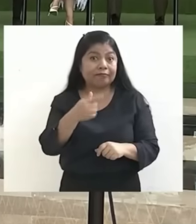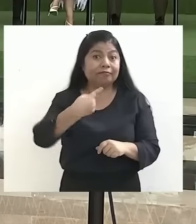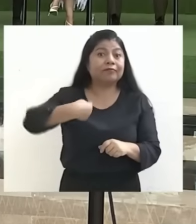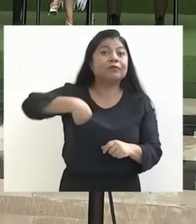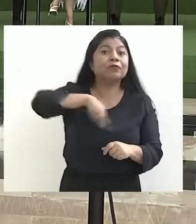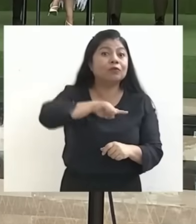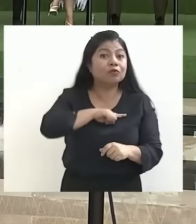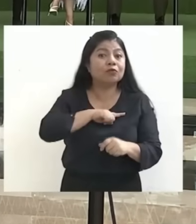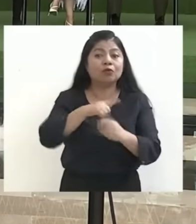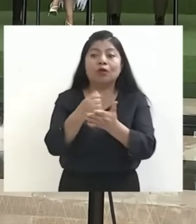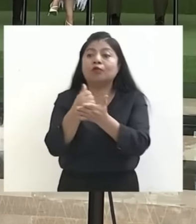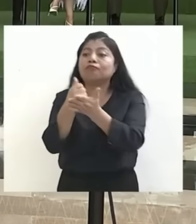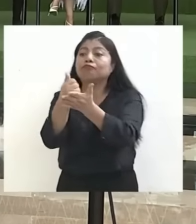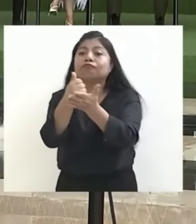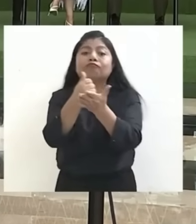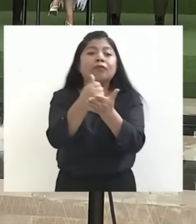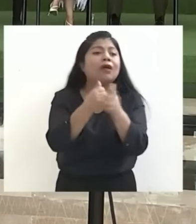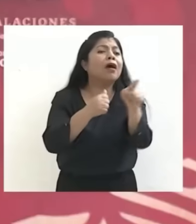en donde no llegue